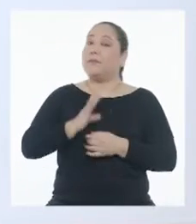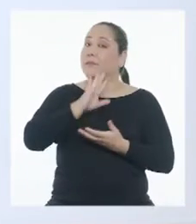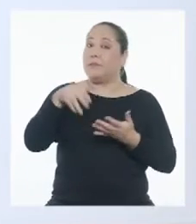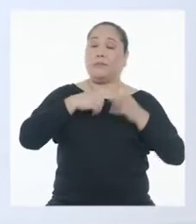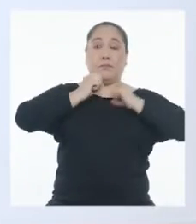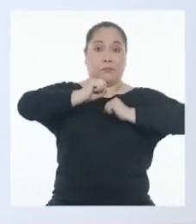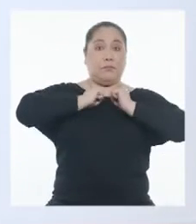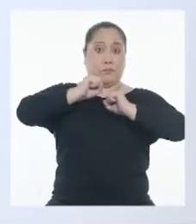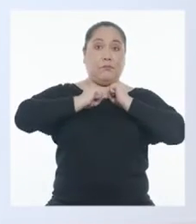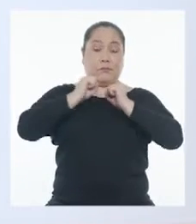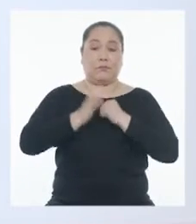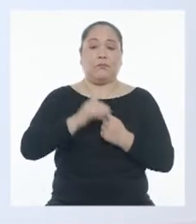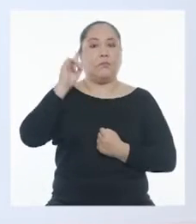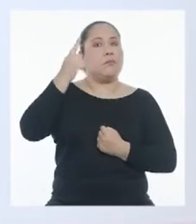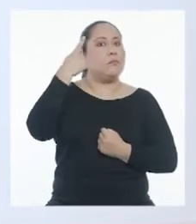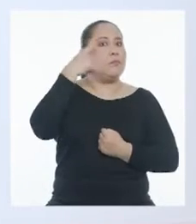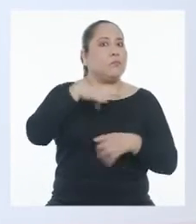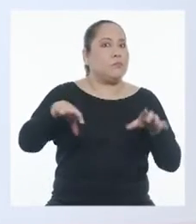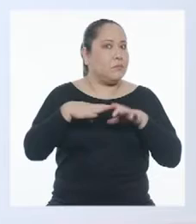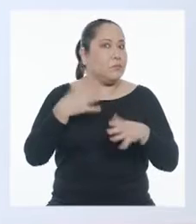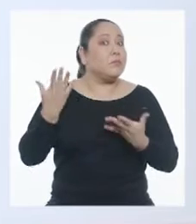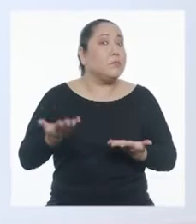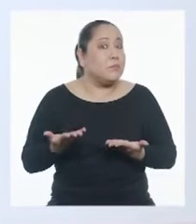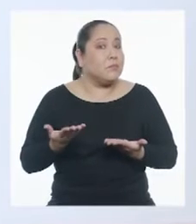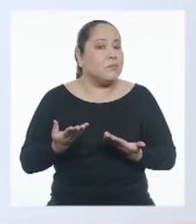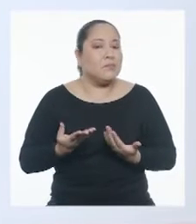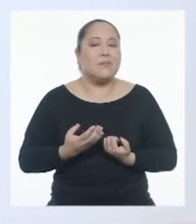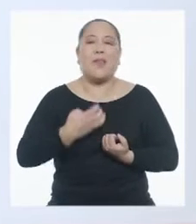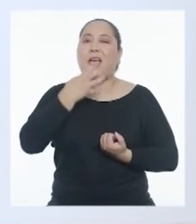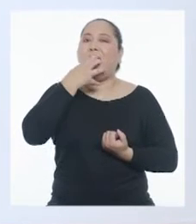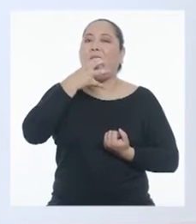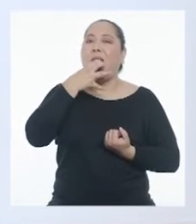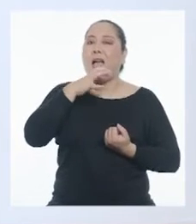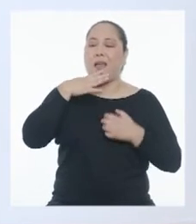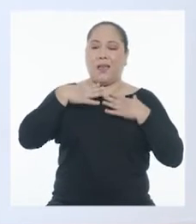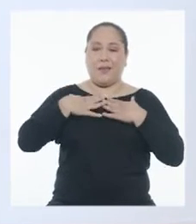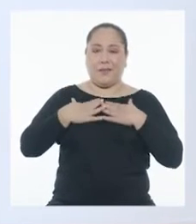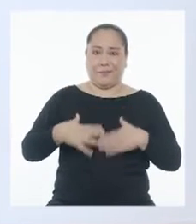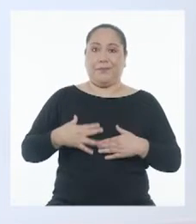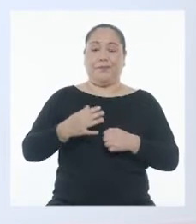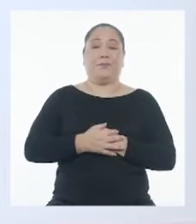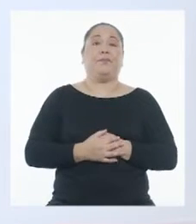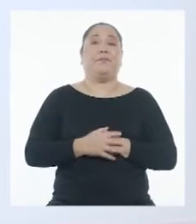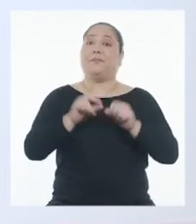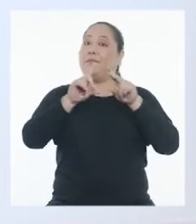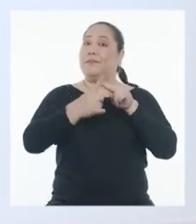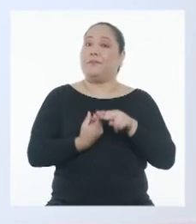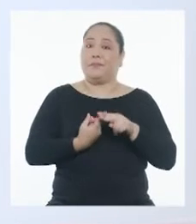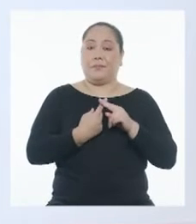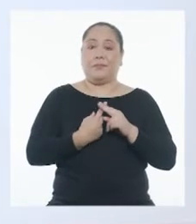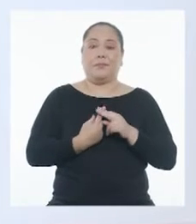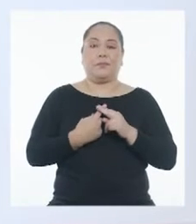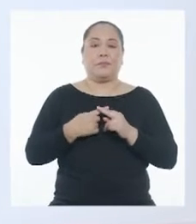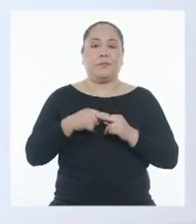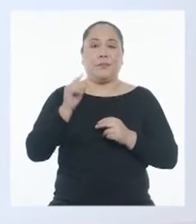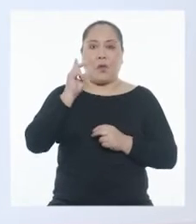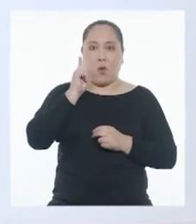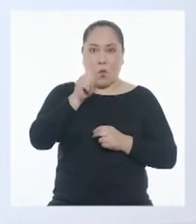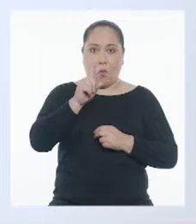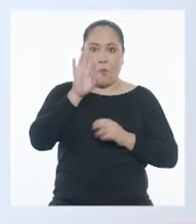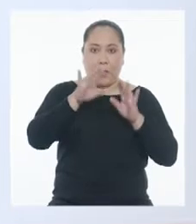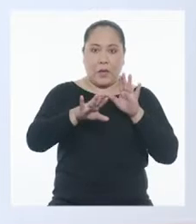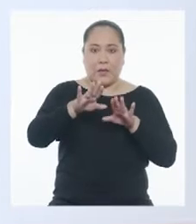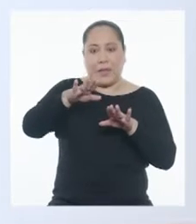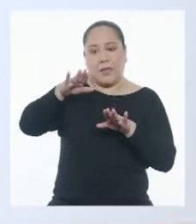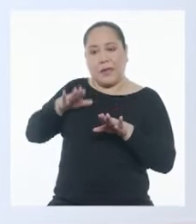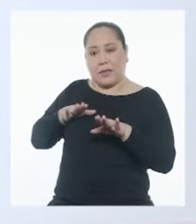toda actividad física, lo primero que siempre se debe hacer es calentar. Entonces empecemos por dar un paso hacia